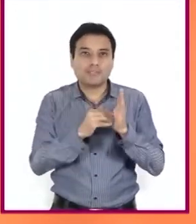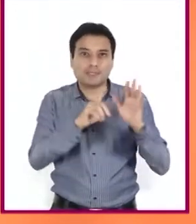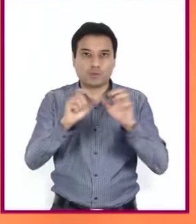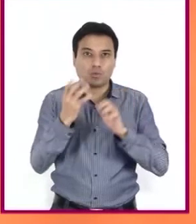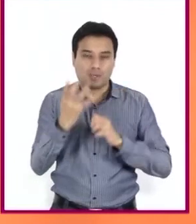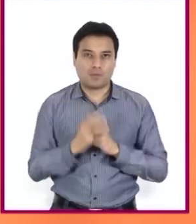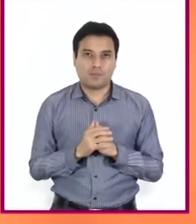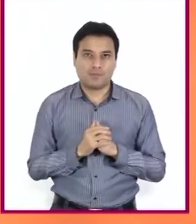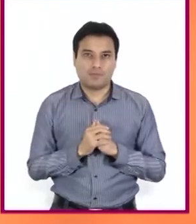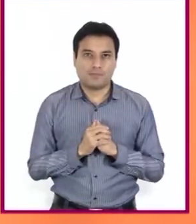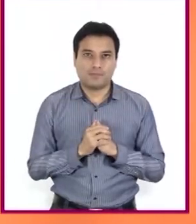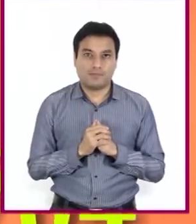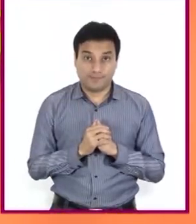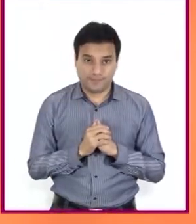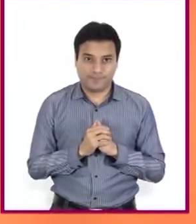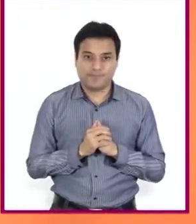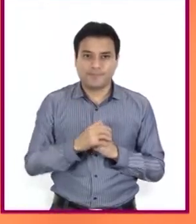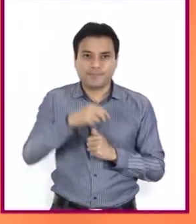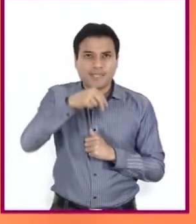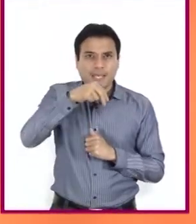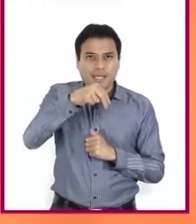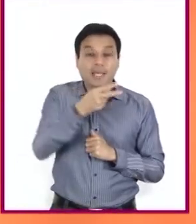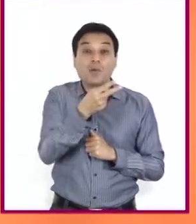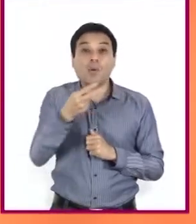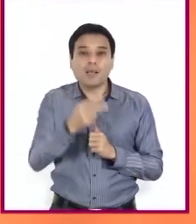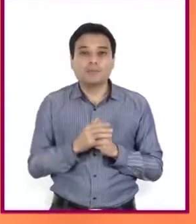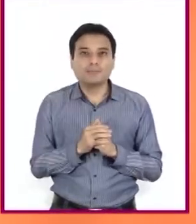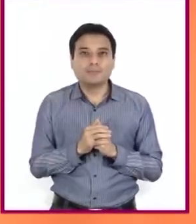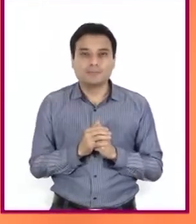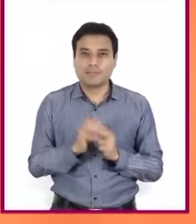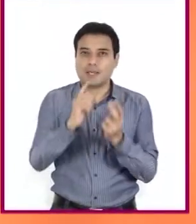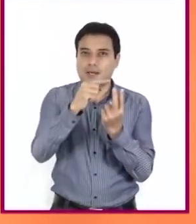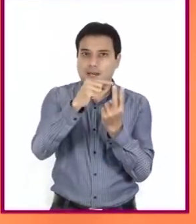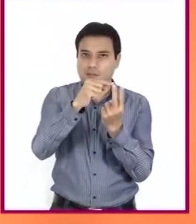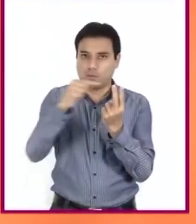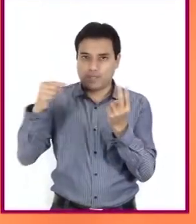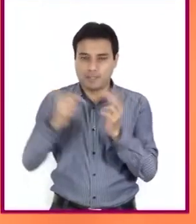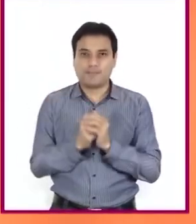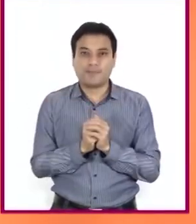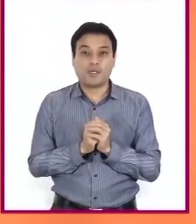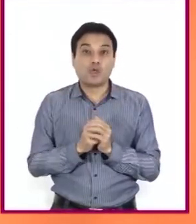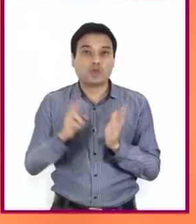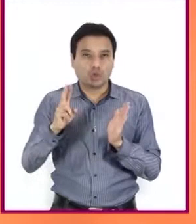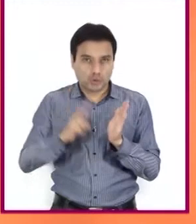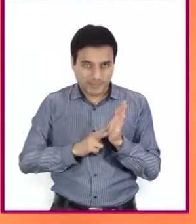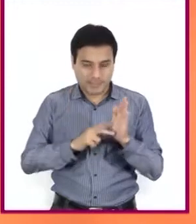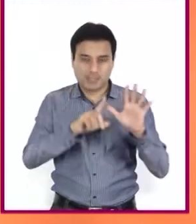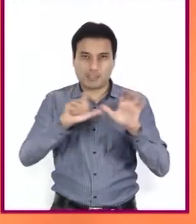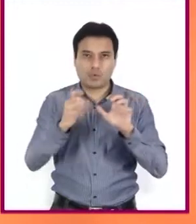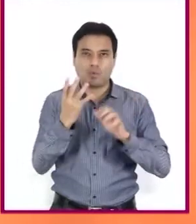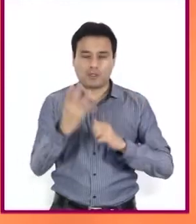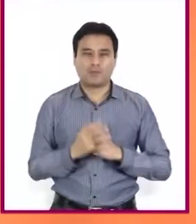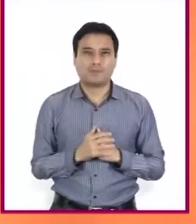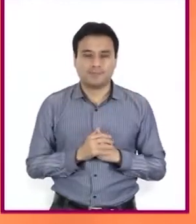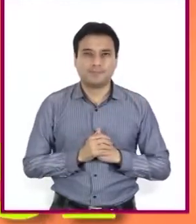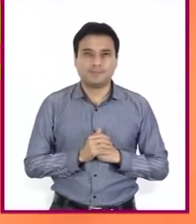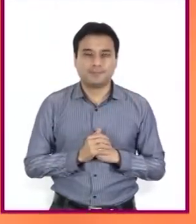2704. N es igual a la raíz cuadrada de